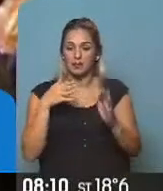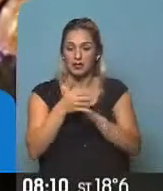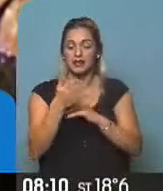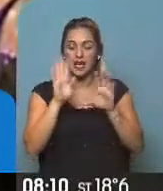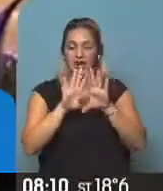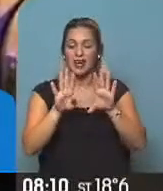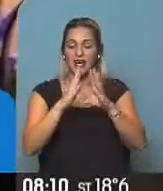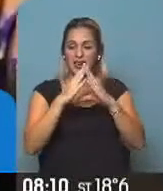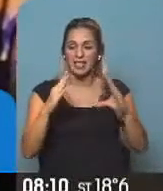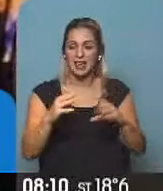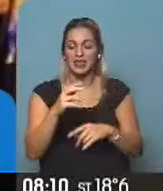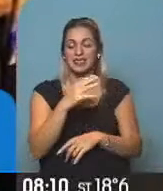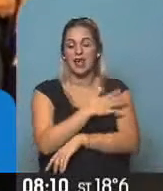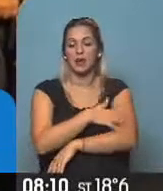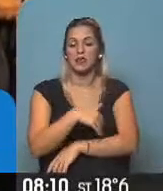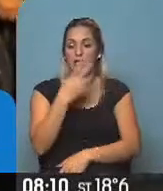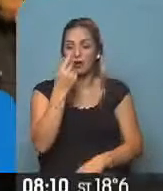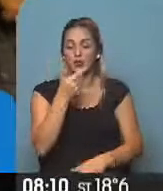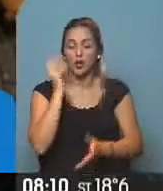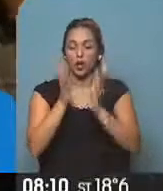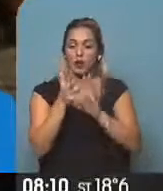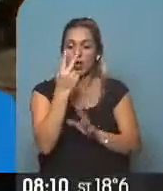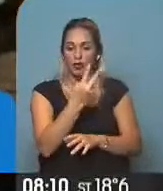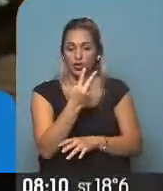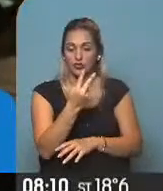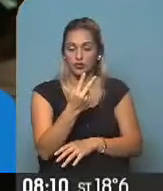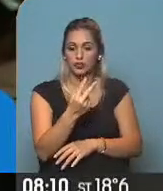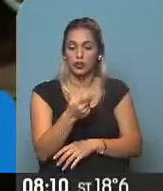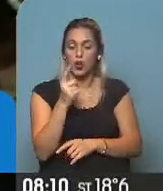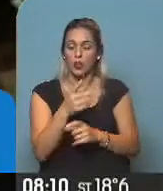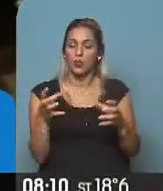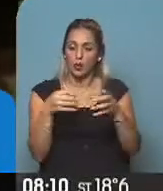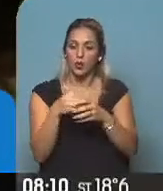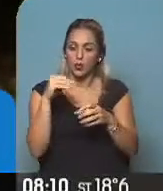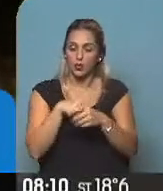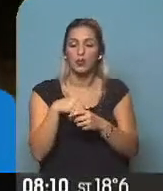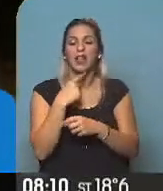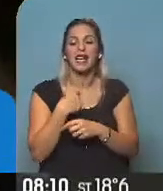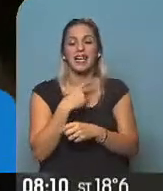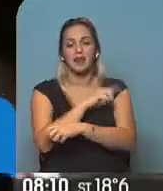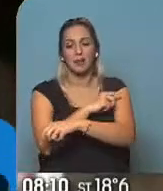21, donde golpearon a dos de sus ocupantes, uno de ellos miembro de la Garganta Poderosa.